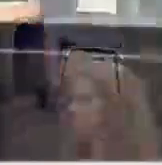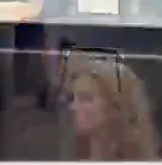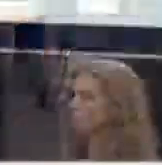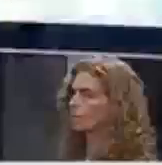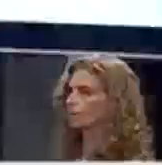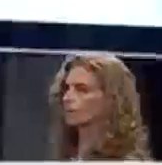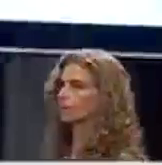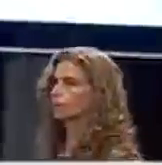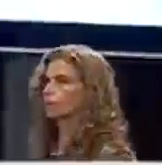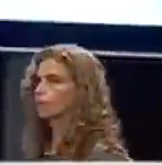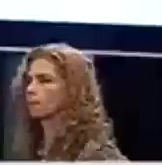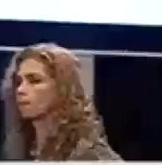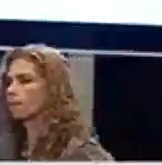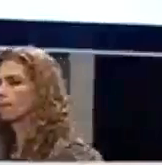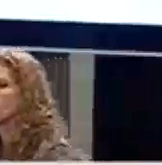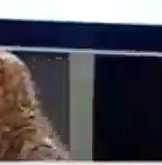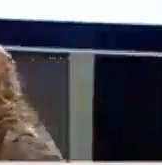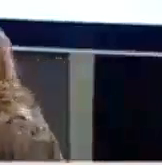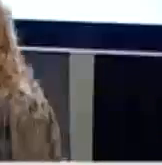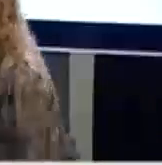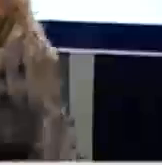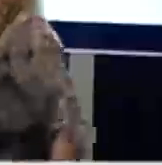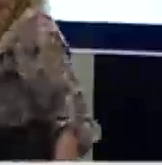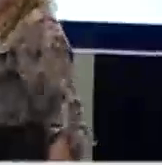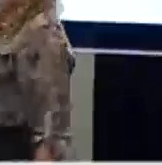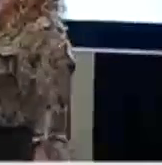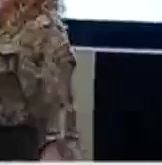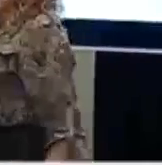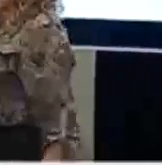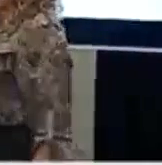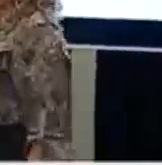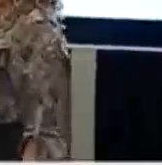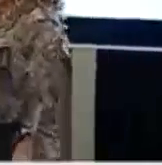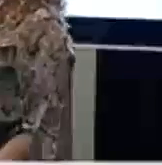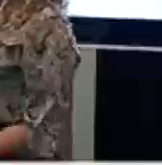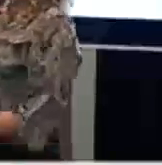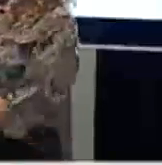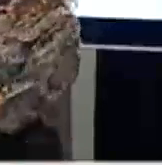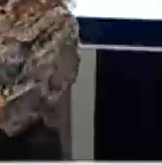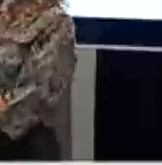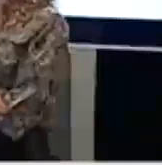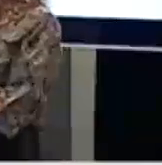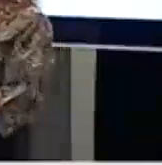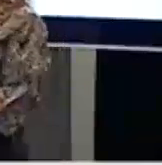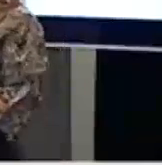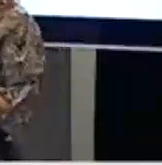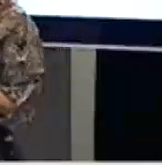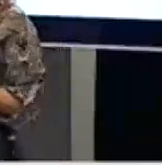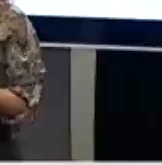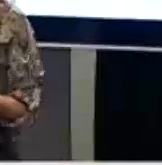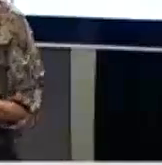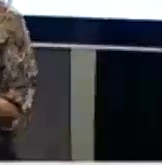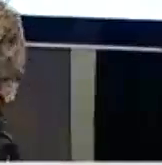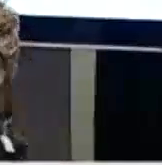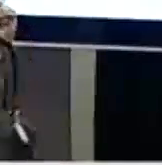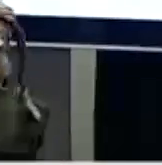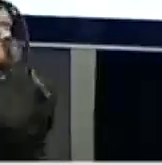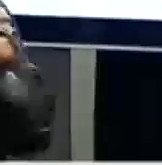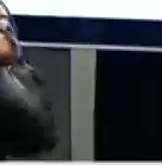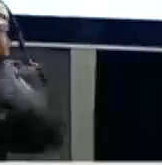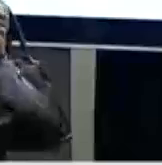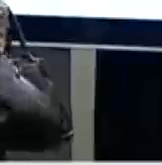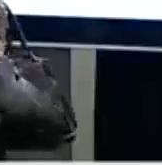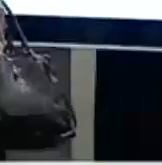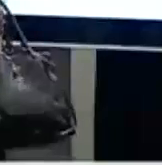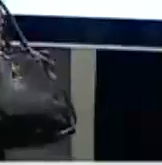al deporte como elementos de cohesión social. Y esto en el marco de diálogos públicos por un México social que se